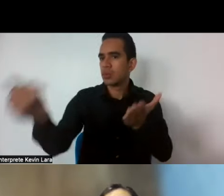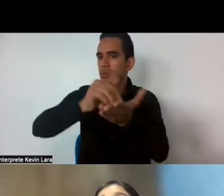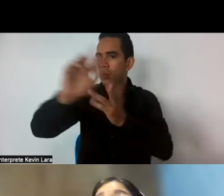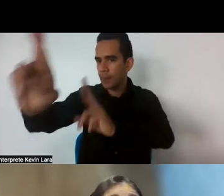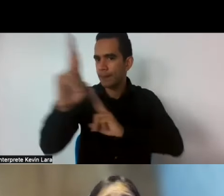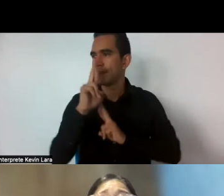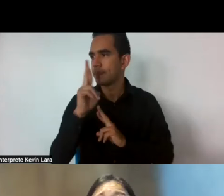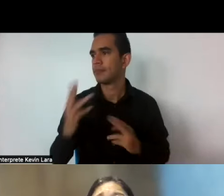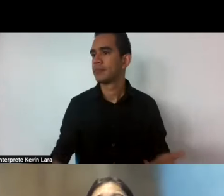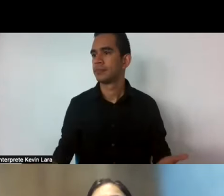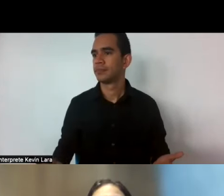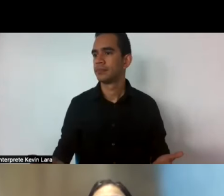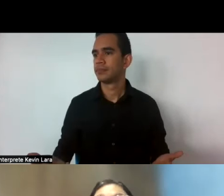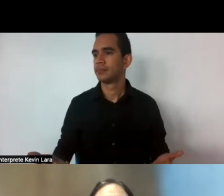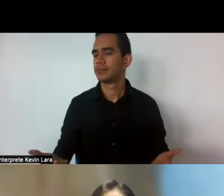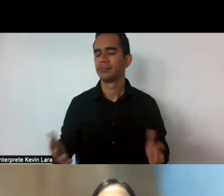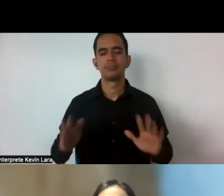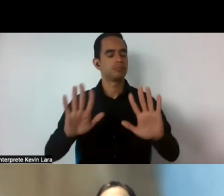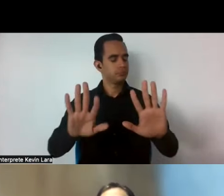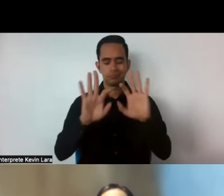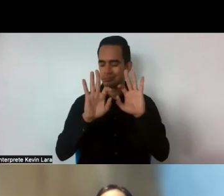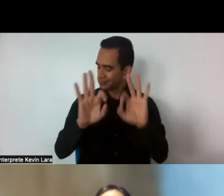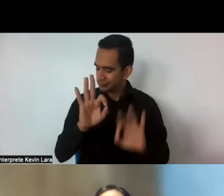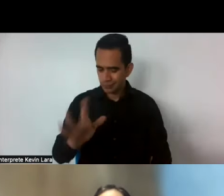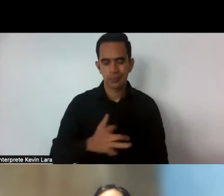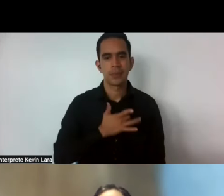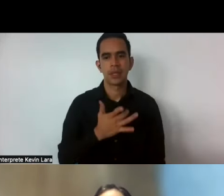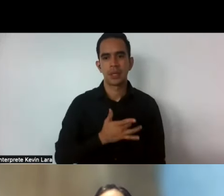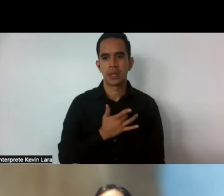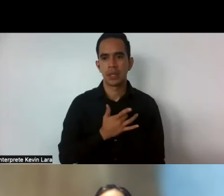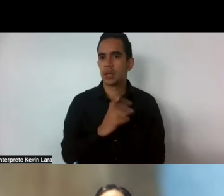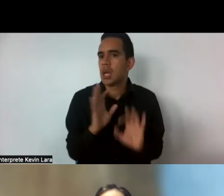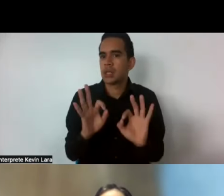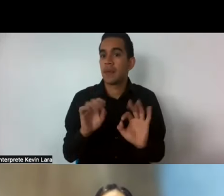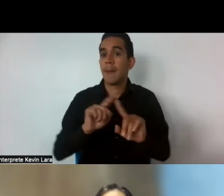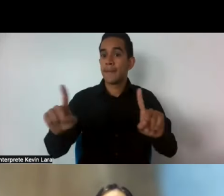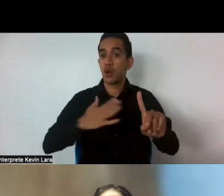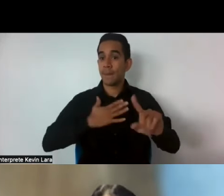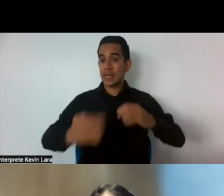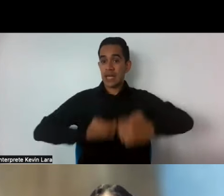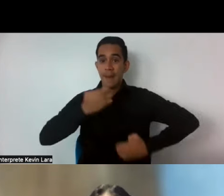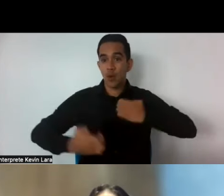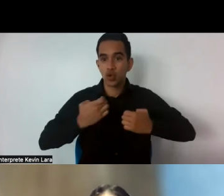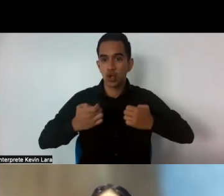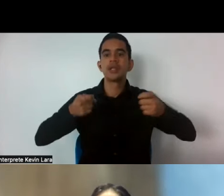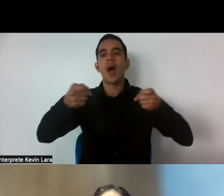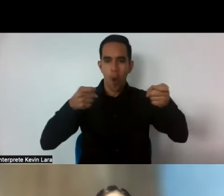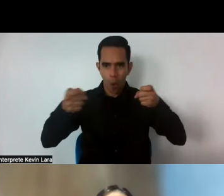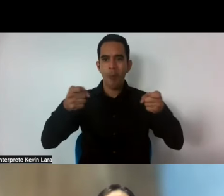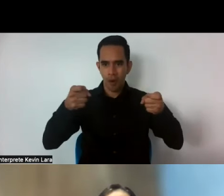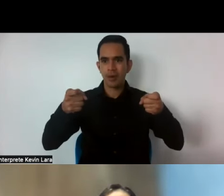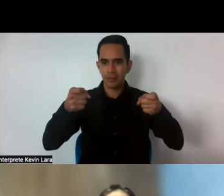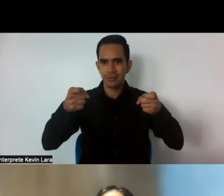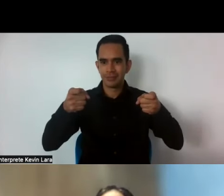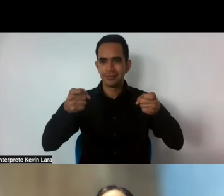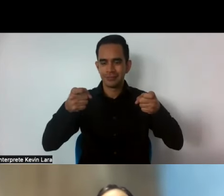Entonces, está muy bien sentir, es qué hago yo con esa emoción. ¿Sí, Cristian? ¿Aclarado y compartido